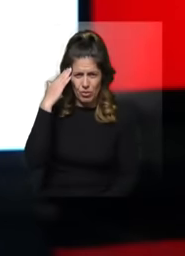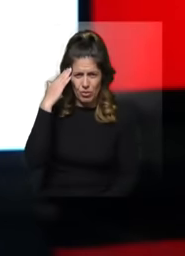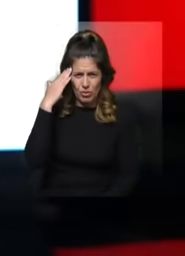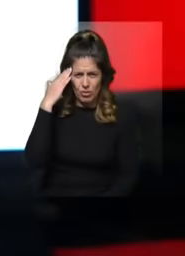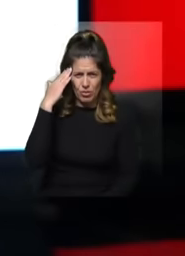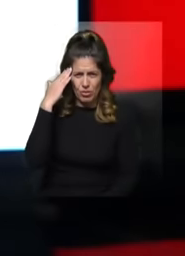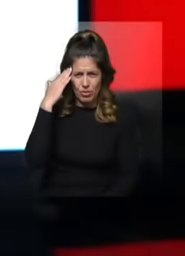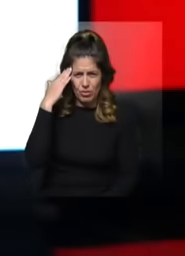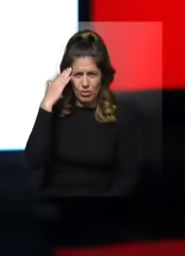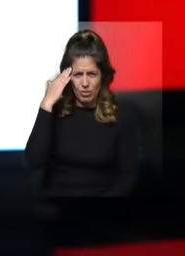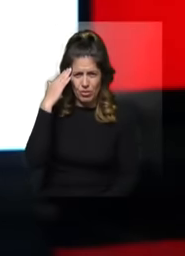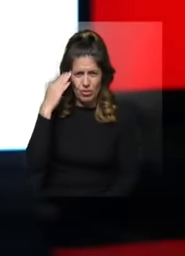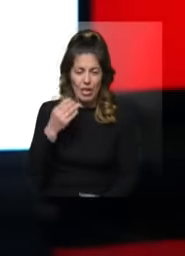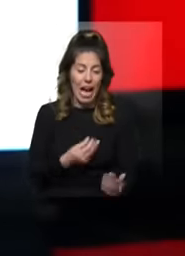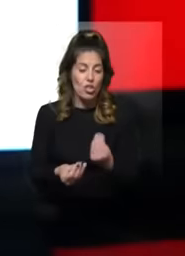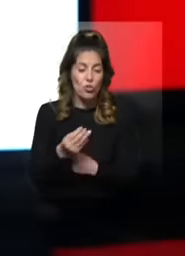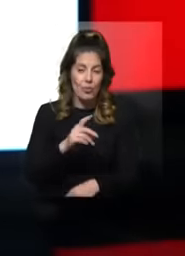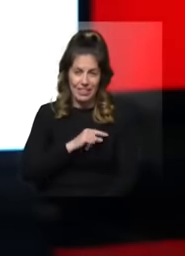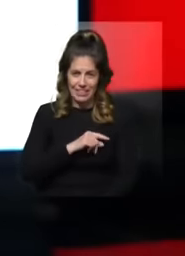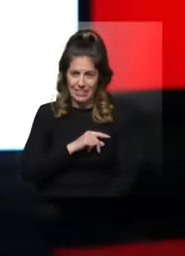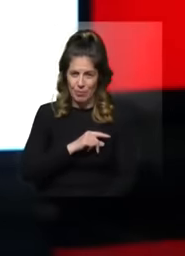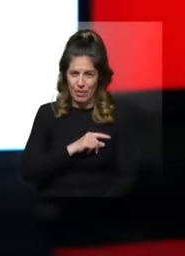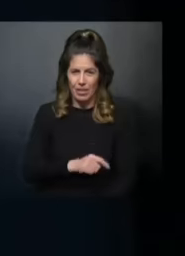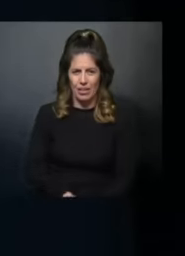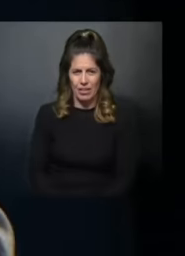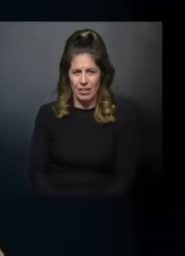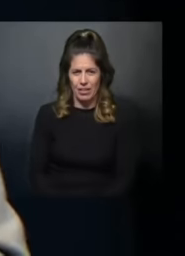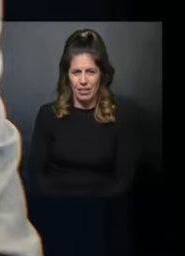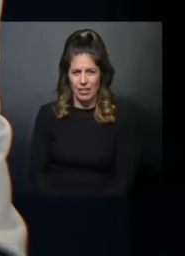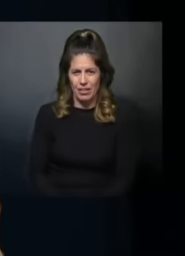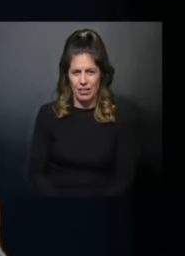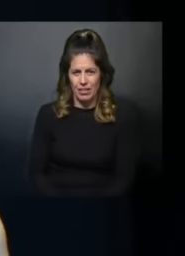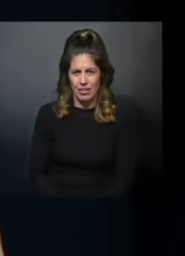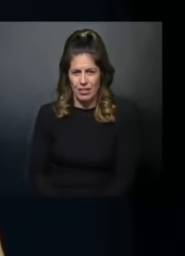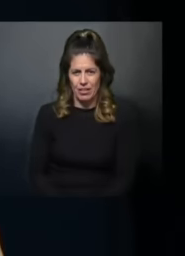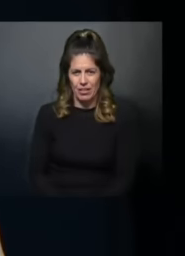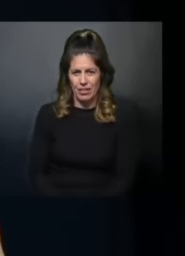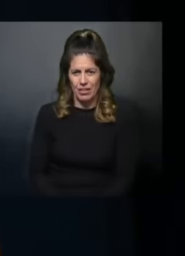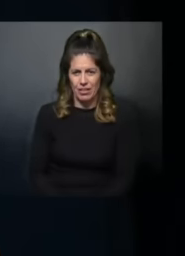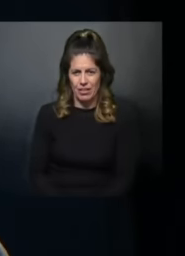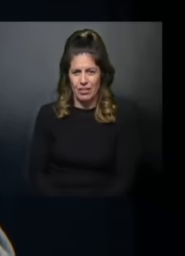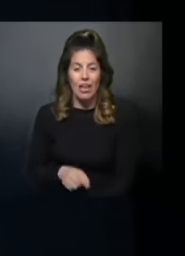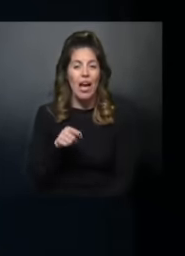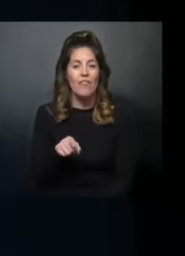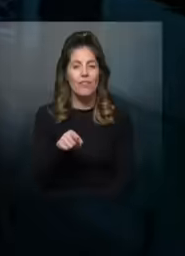Sí. Asume en diciembre. Asume en diciembre. Bueno, esto es así. Yo les voy a contar. A ver. Abajo